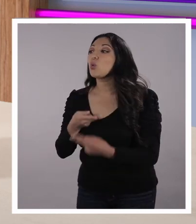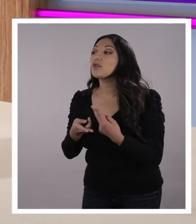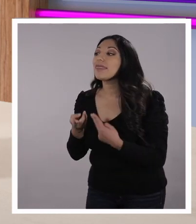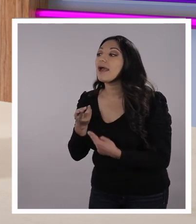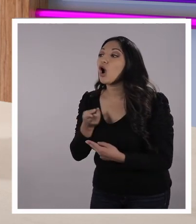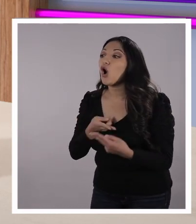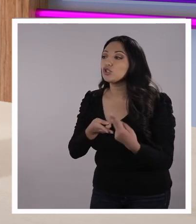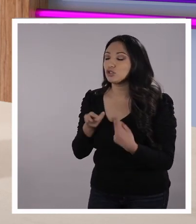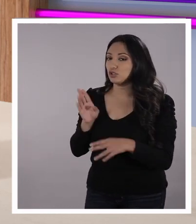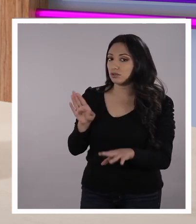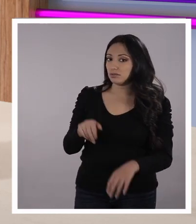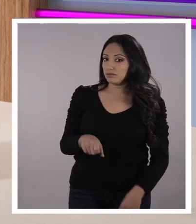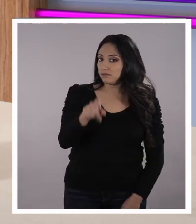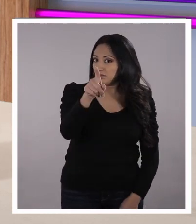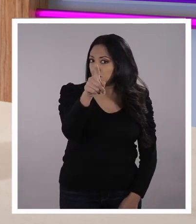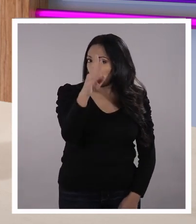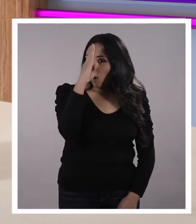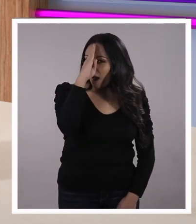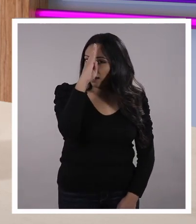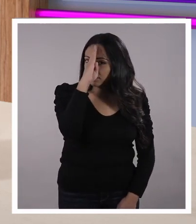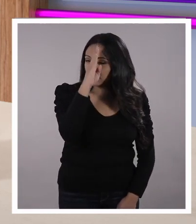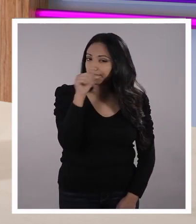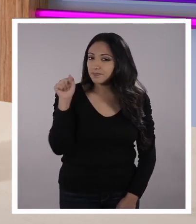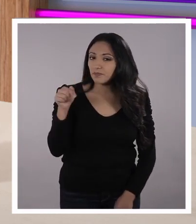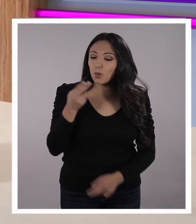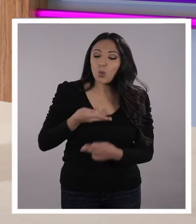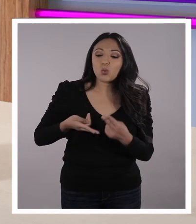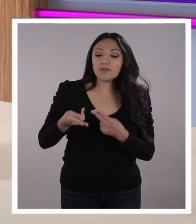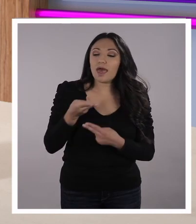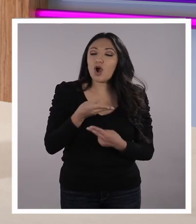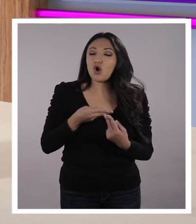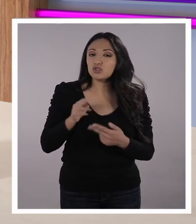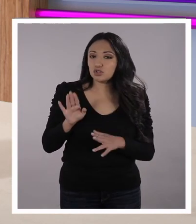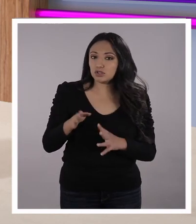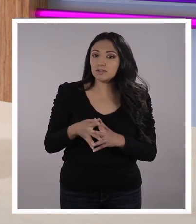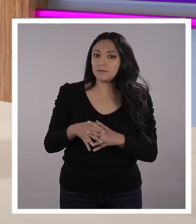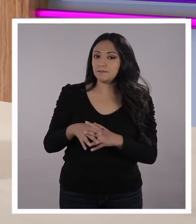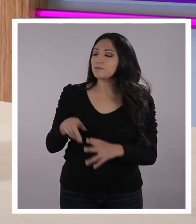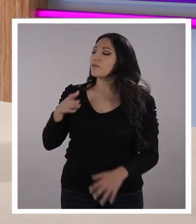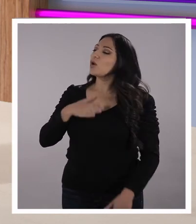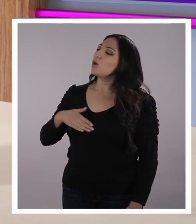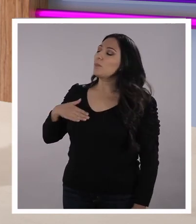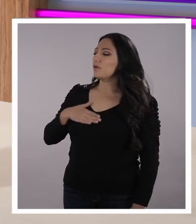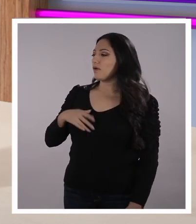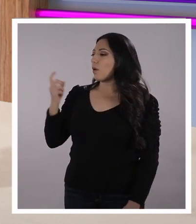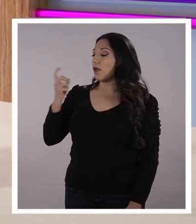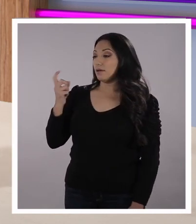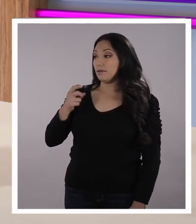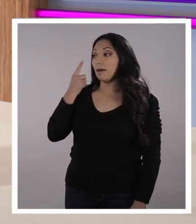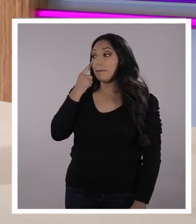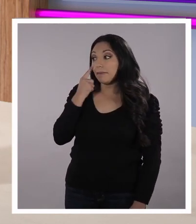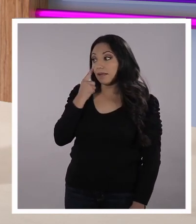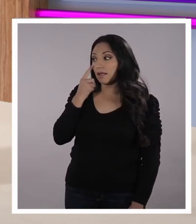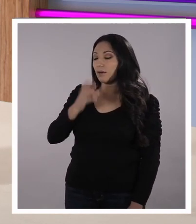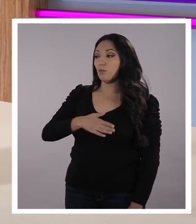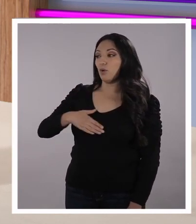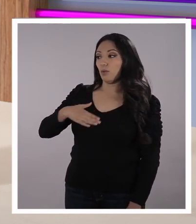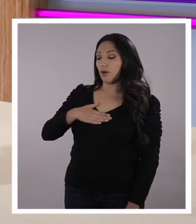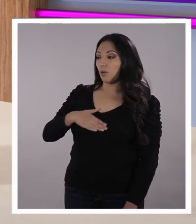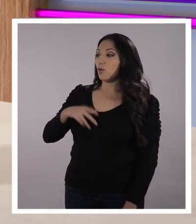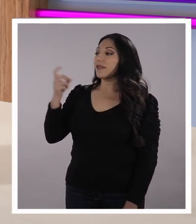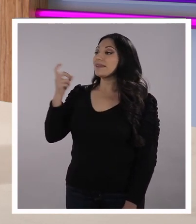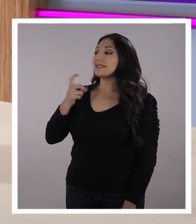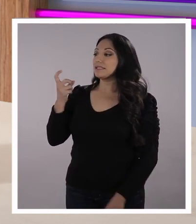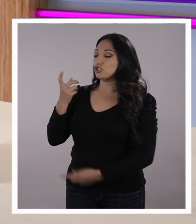negocio. Espero que ustedes estén atentos porque este negocio es increíble. Por favor. Necesito, mira que te pido de